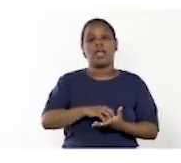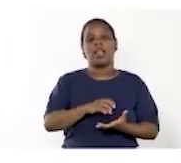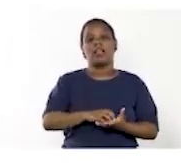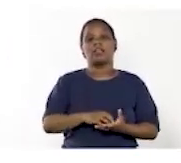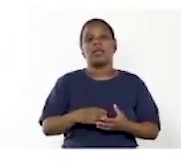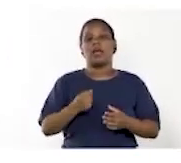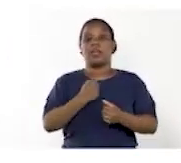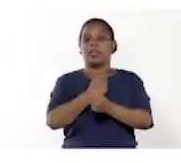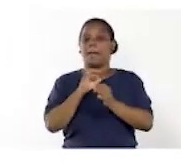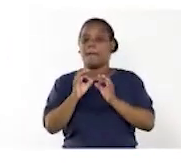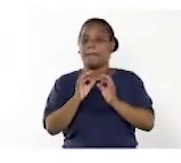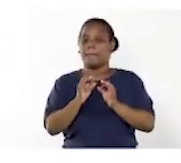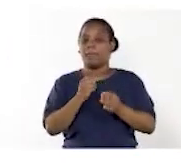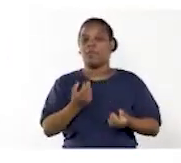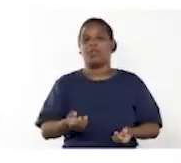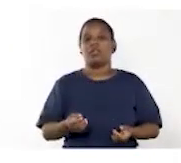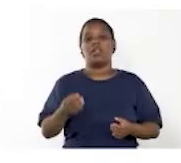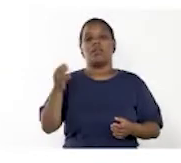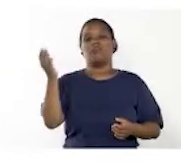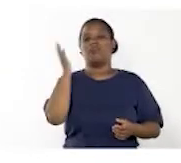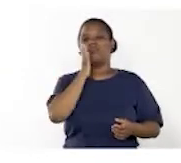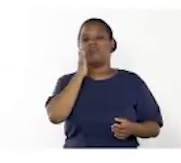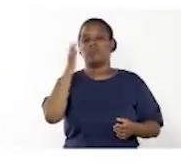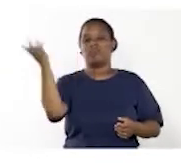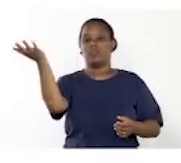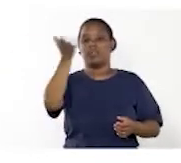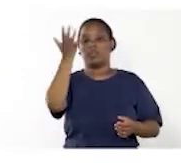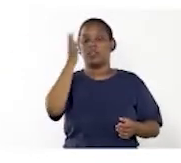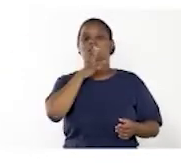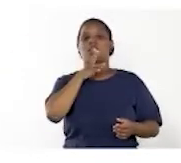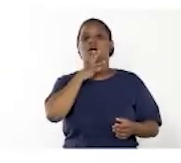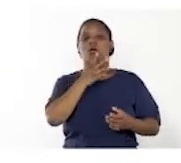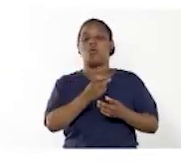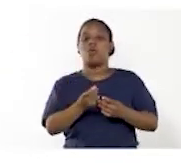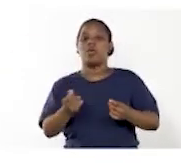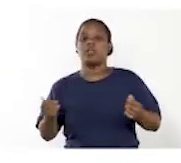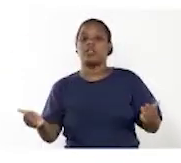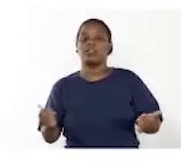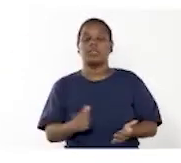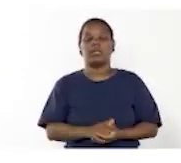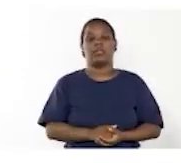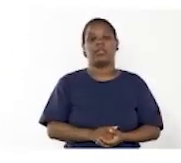la contaminación del aire, las aguas y las tierras,